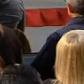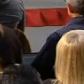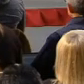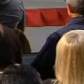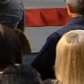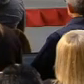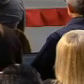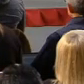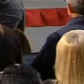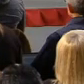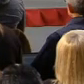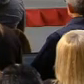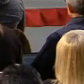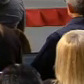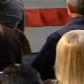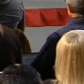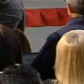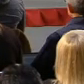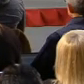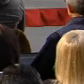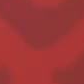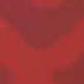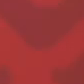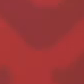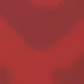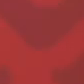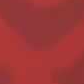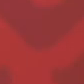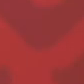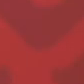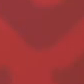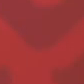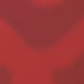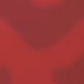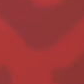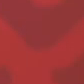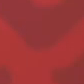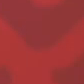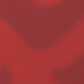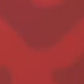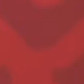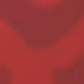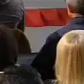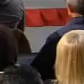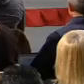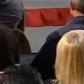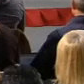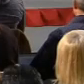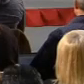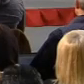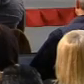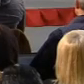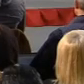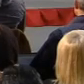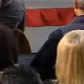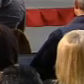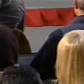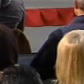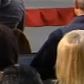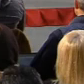a ayudar a que se extinga espontáneamente la epidemia. ¿Las personas que mueren serán